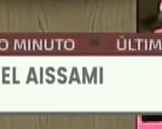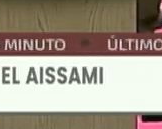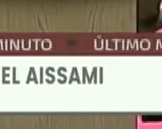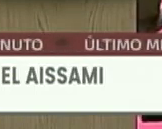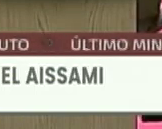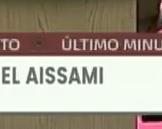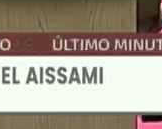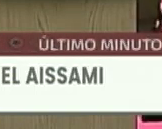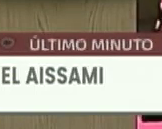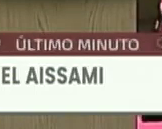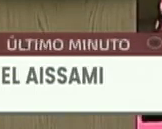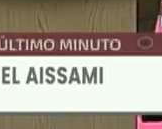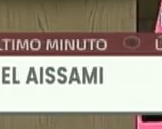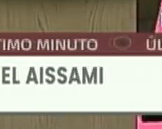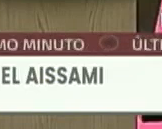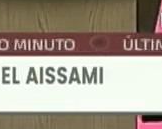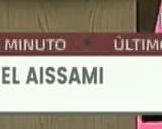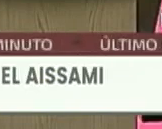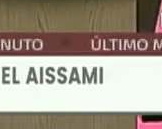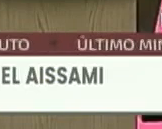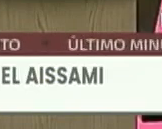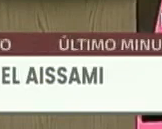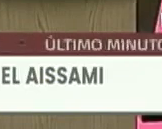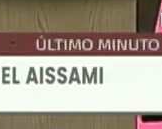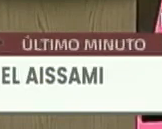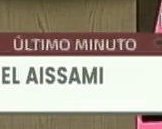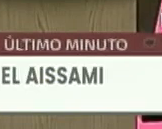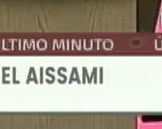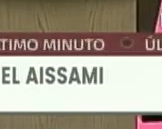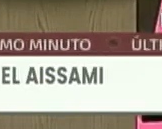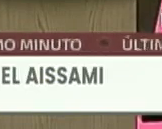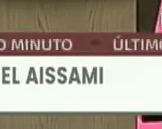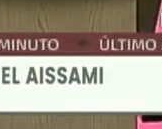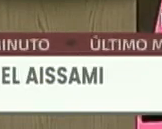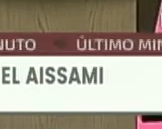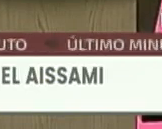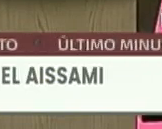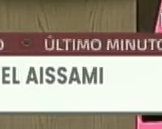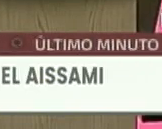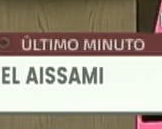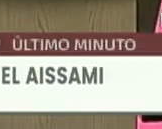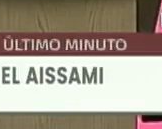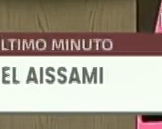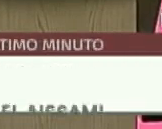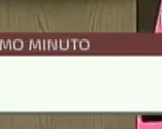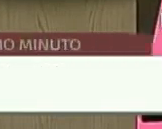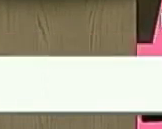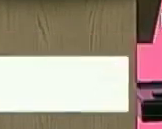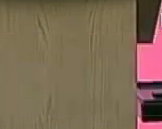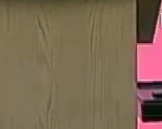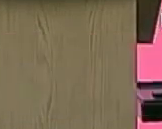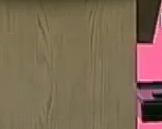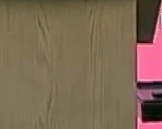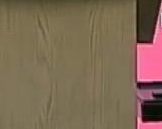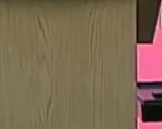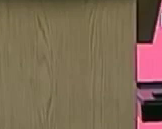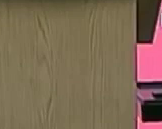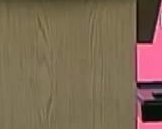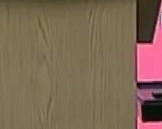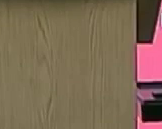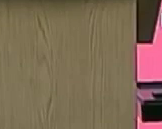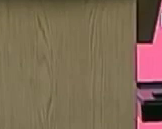hoy corrigiendo algunas situaciones puntuales propias de un nuevo